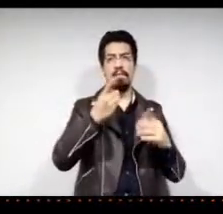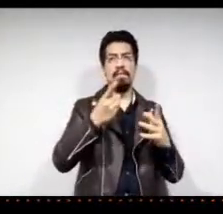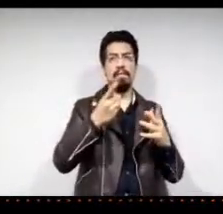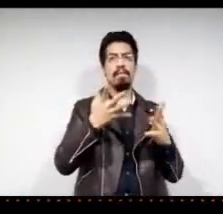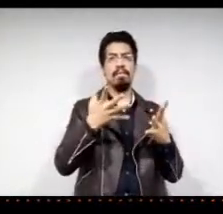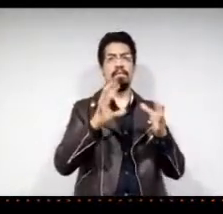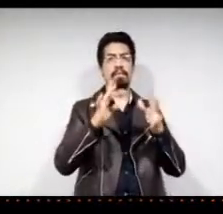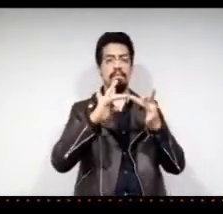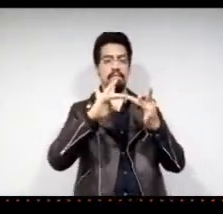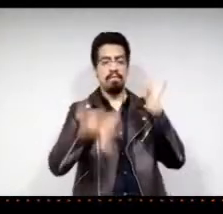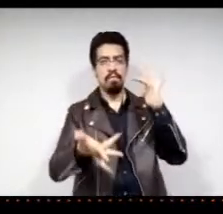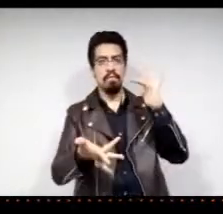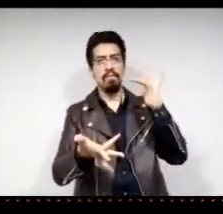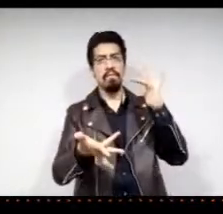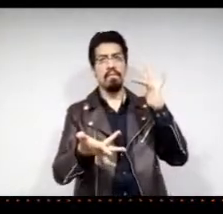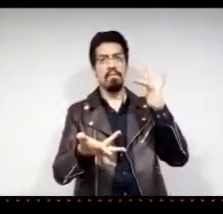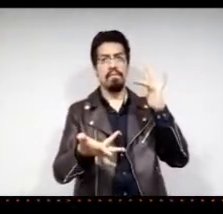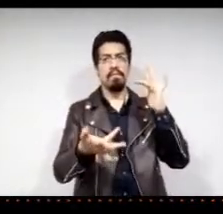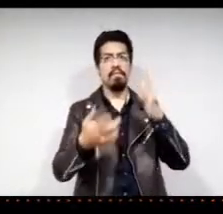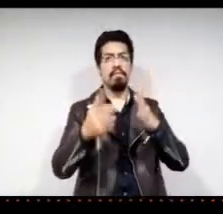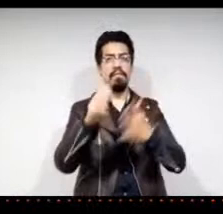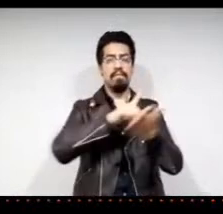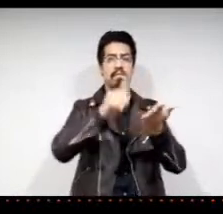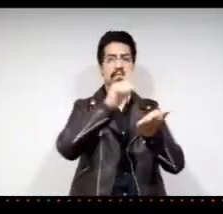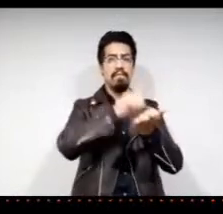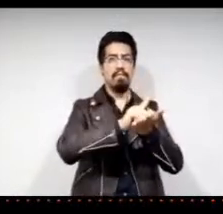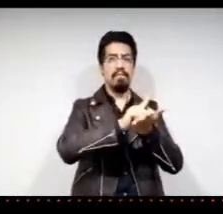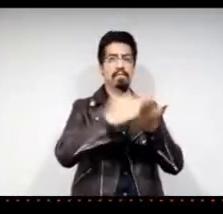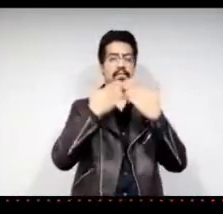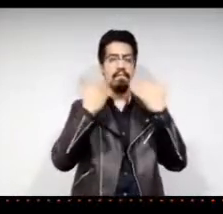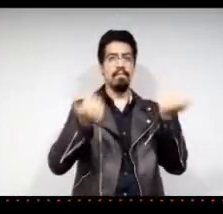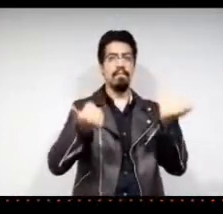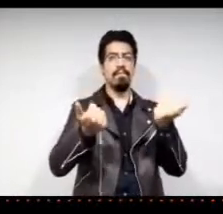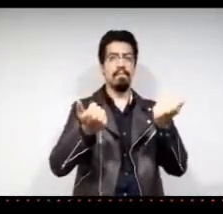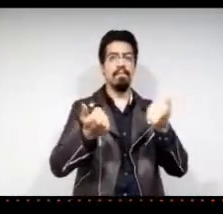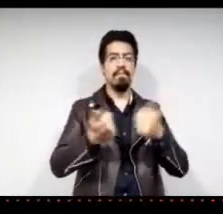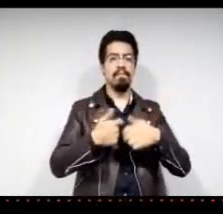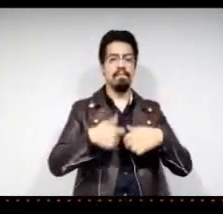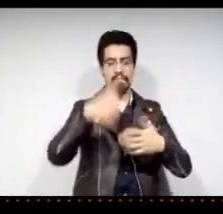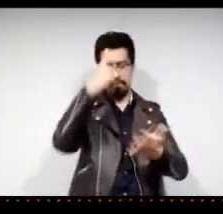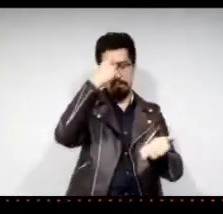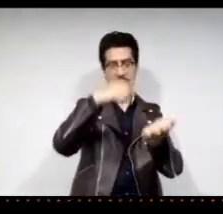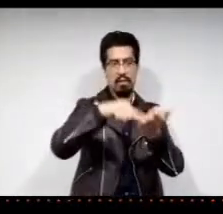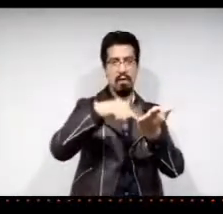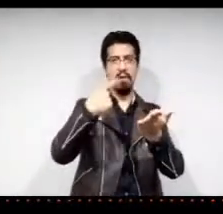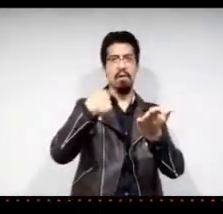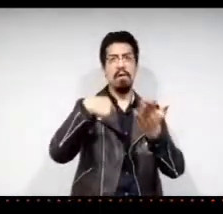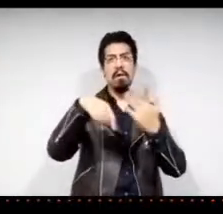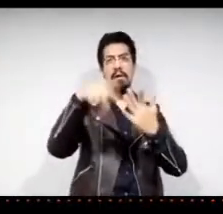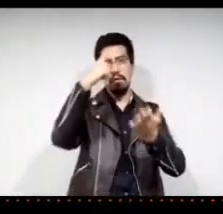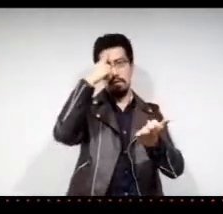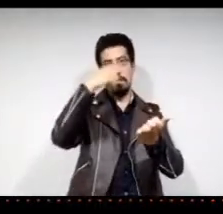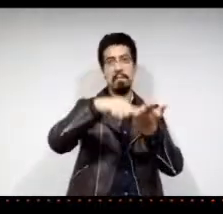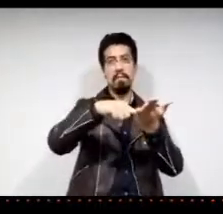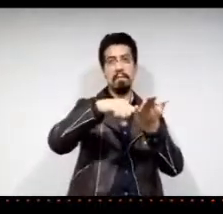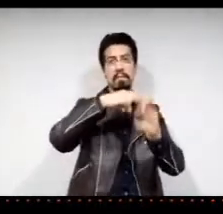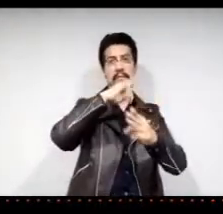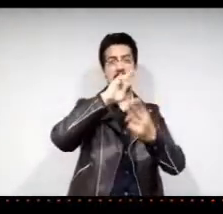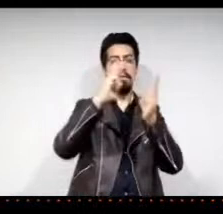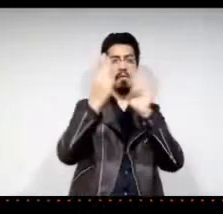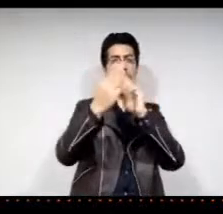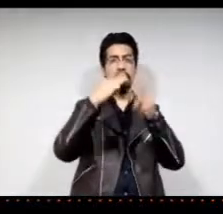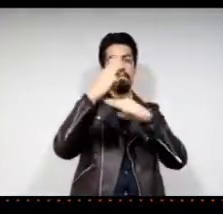desarticulados o sin la legitimidad con respecto a lo que hacíamos. Creo que en términos globales, un poco para ir cerrando esta primera